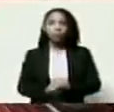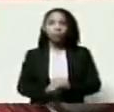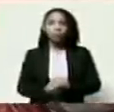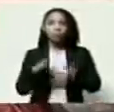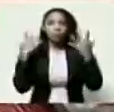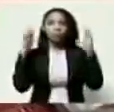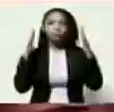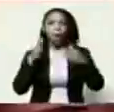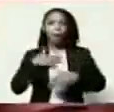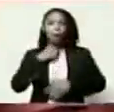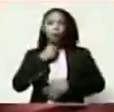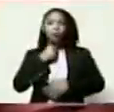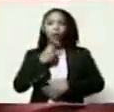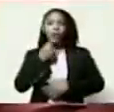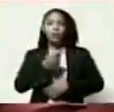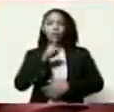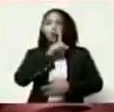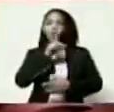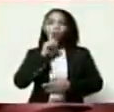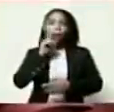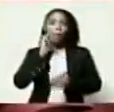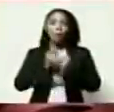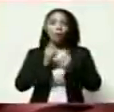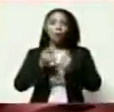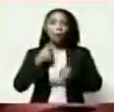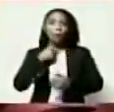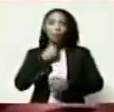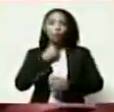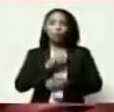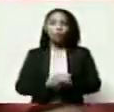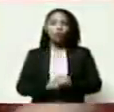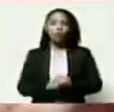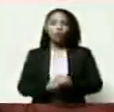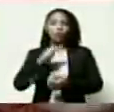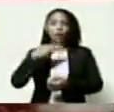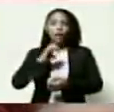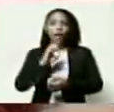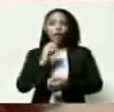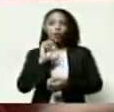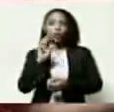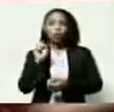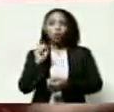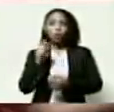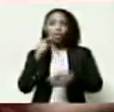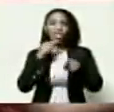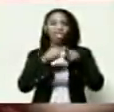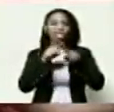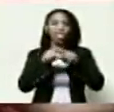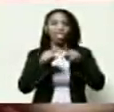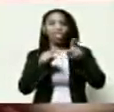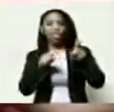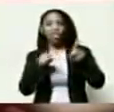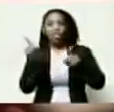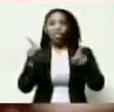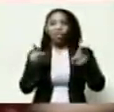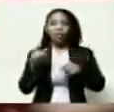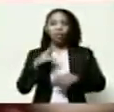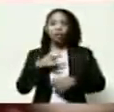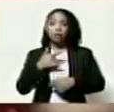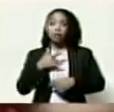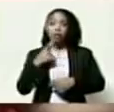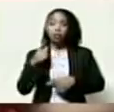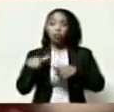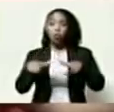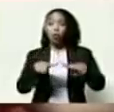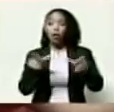A mí me gusta decir las cosas con nombre y apellido. Héctor Navarro. Ellos critican. Ah, pero es que sienten que sus espacios